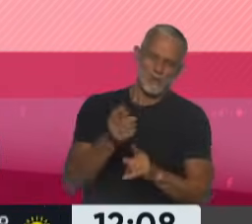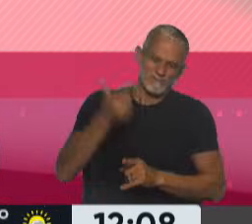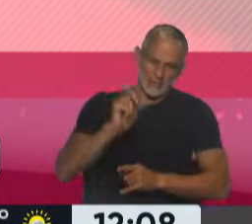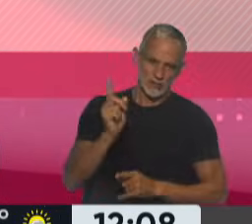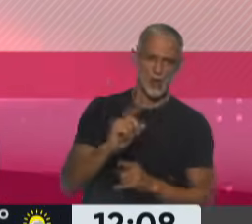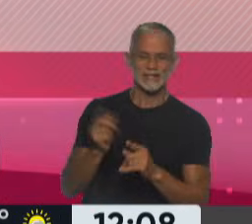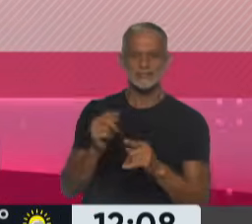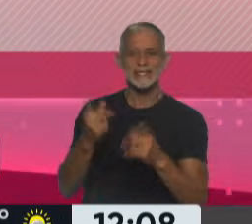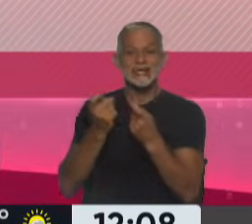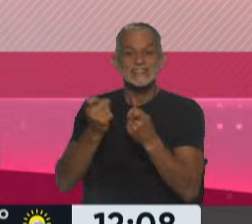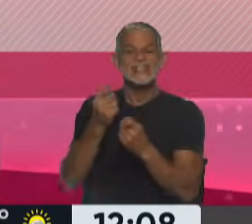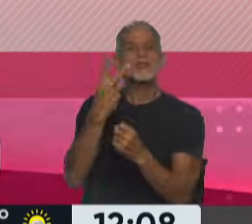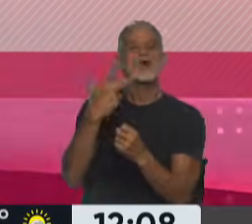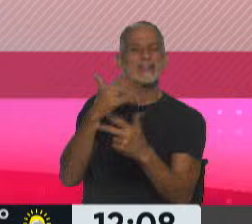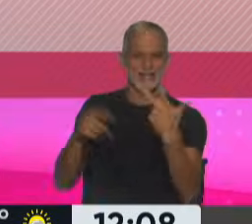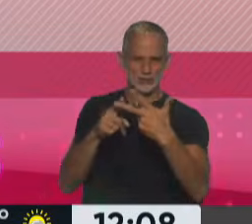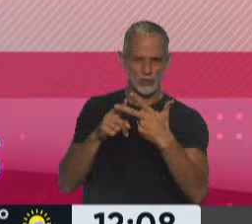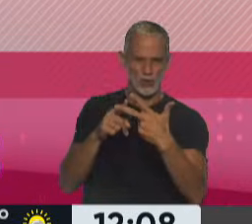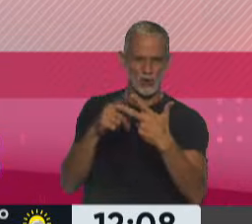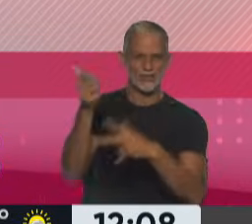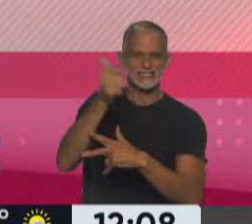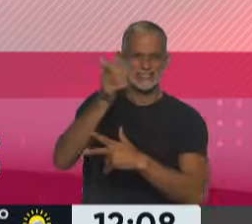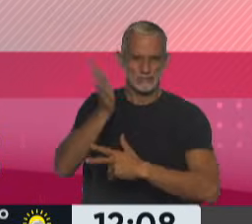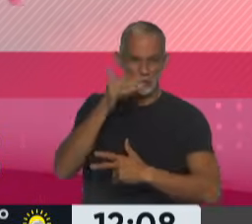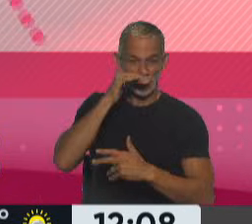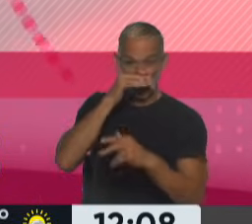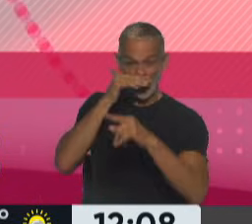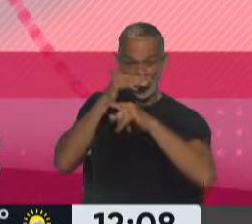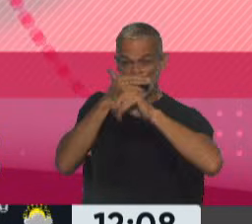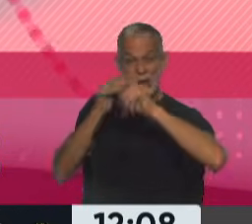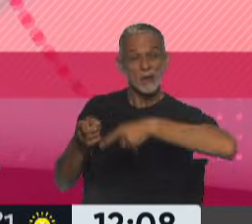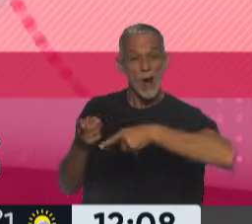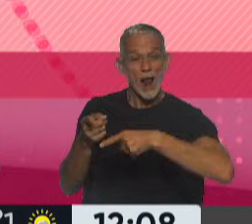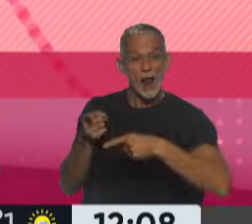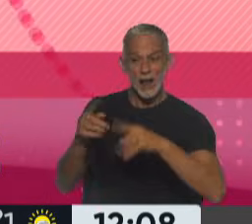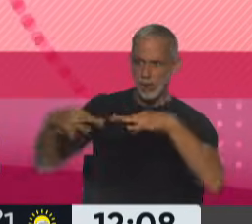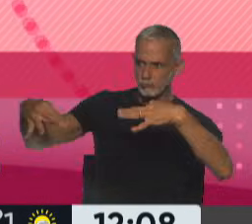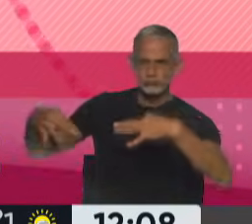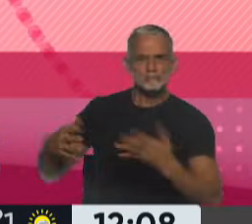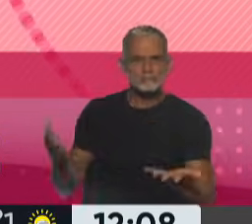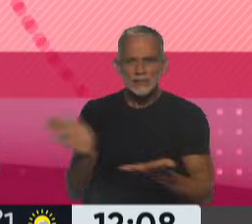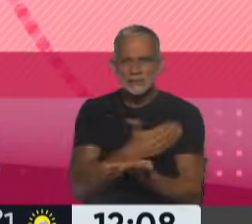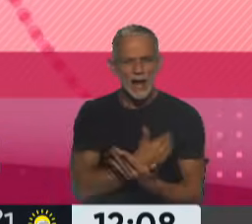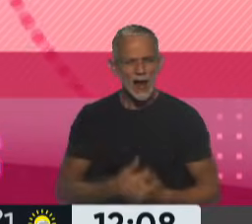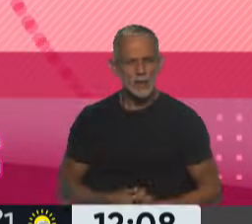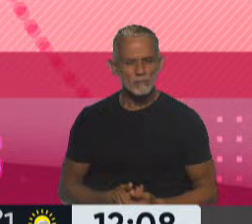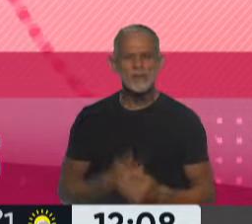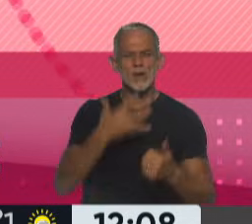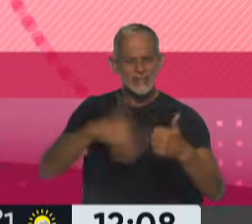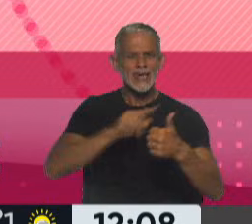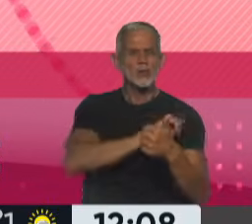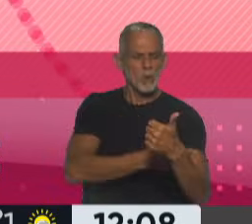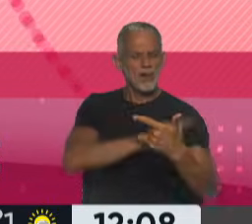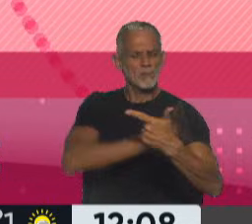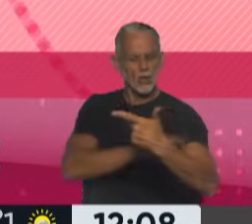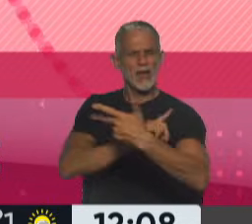necesita 2/3 de los congresistas que apoyen, pero así todo han destituido Uno mucho. entiende la independencia de los poderes y está muy